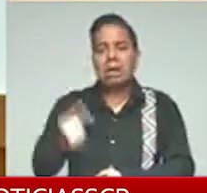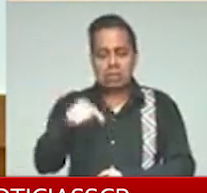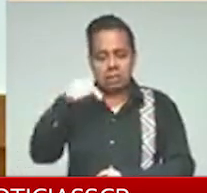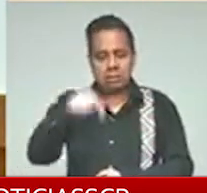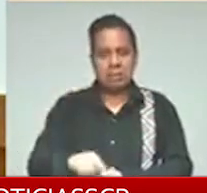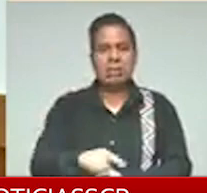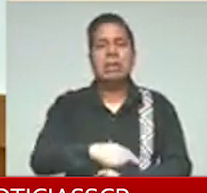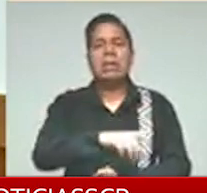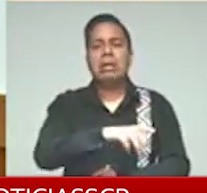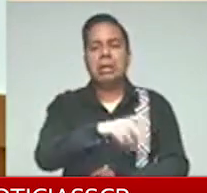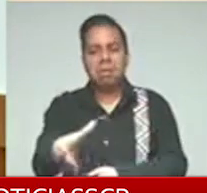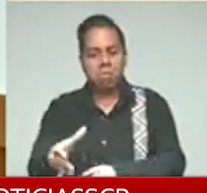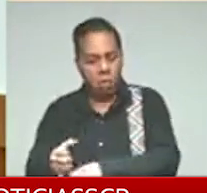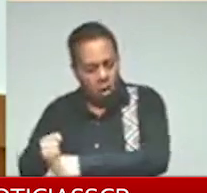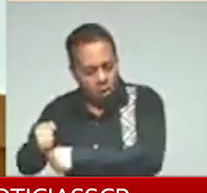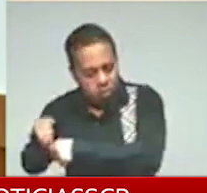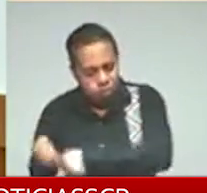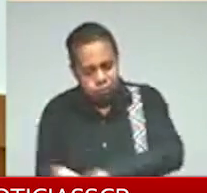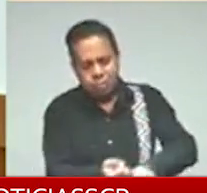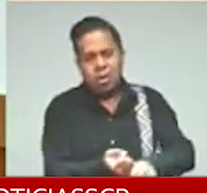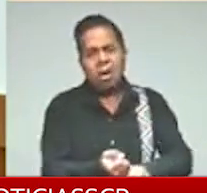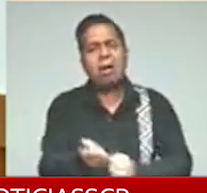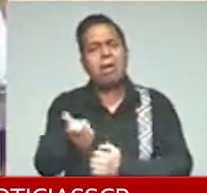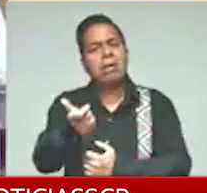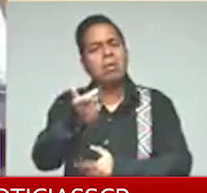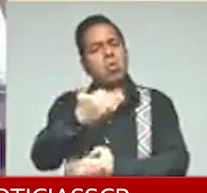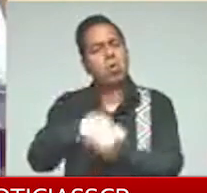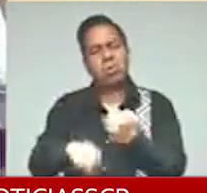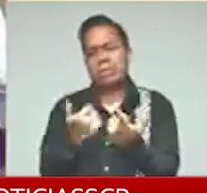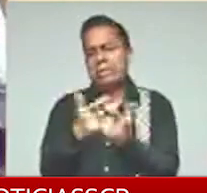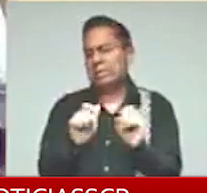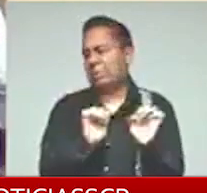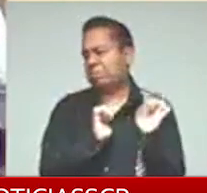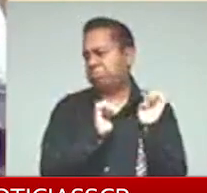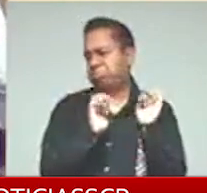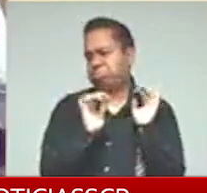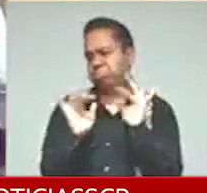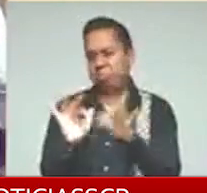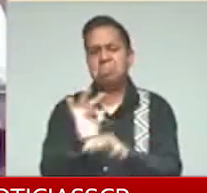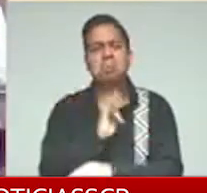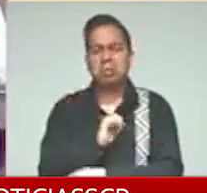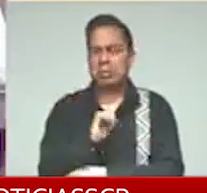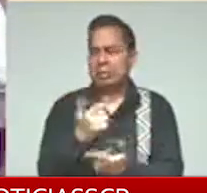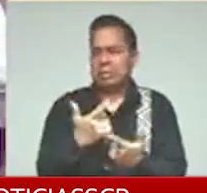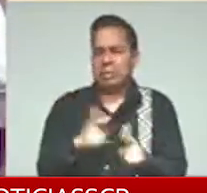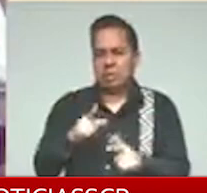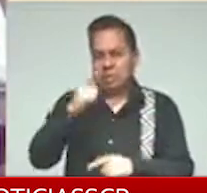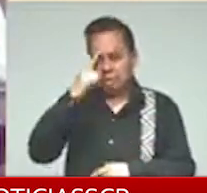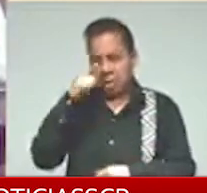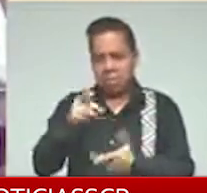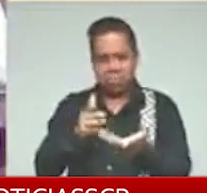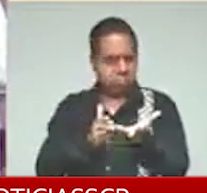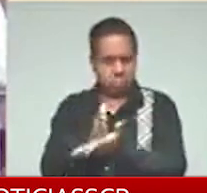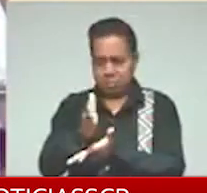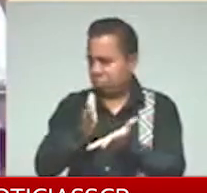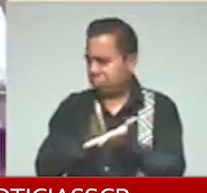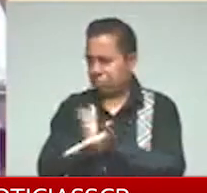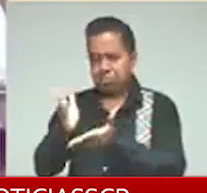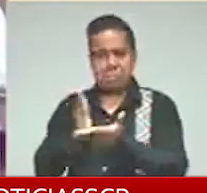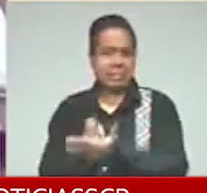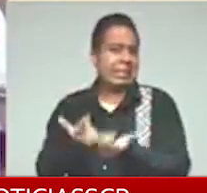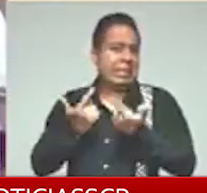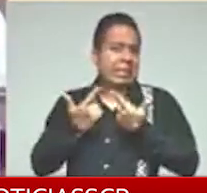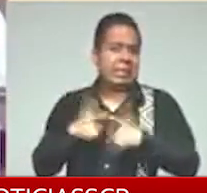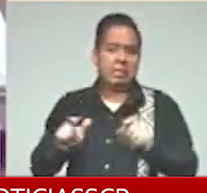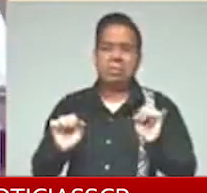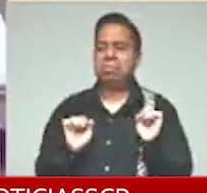de golf sea un parque público, un bien de la nación al que podrán acceder todas y